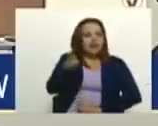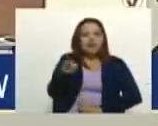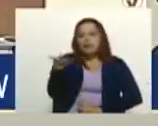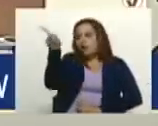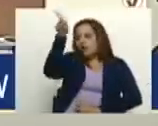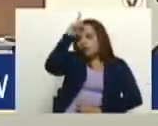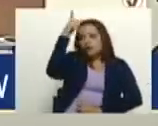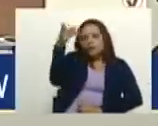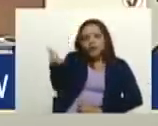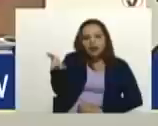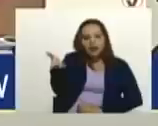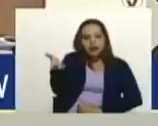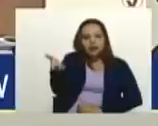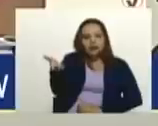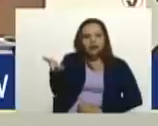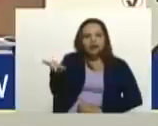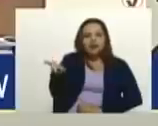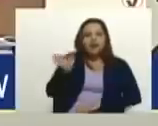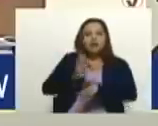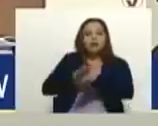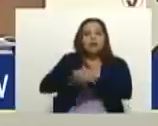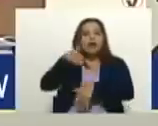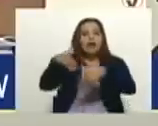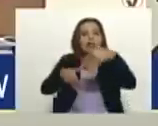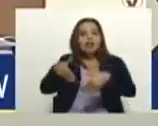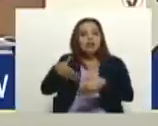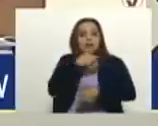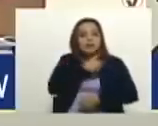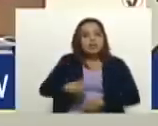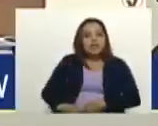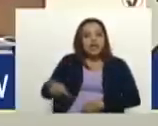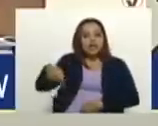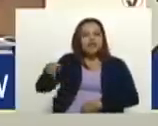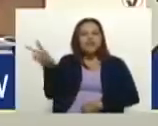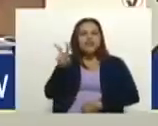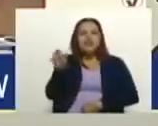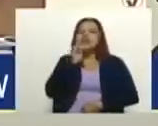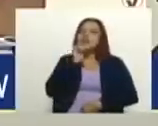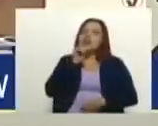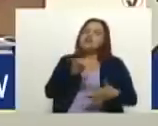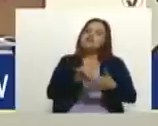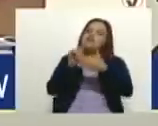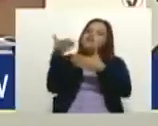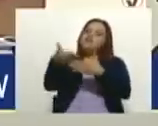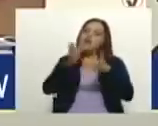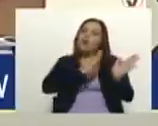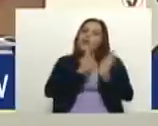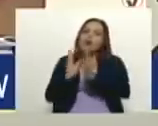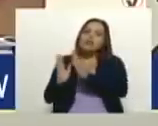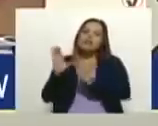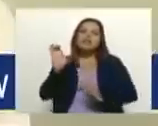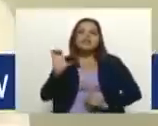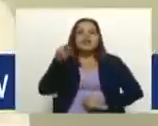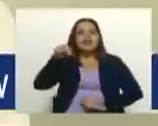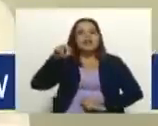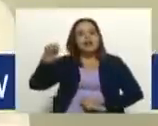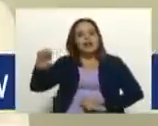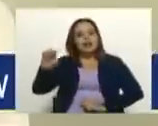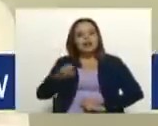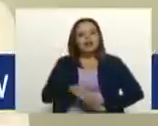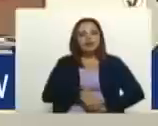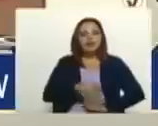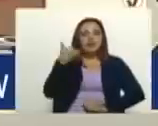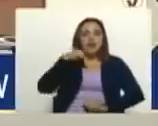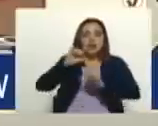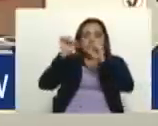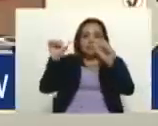estúpido. Porque las elecciones presidenciales aquí en Venezuela, quien las dirige es el CNE. Quien pone el